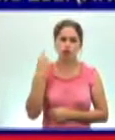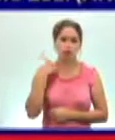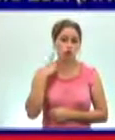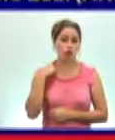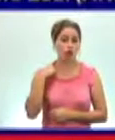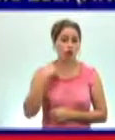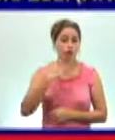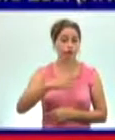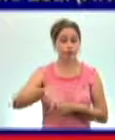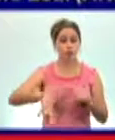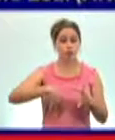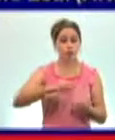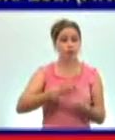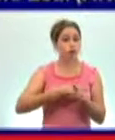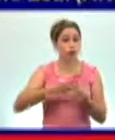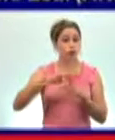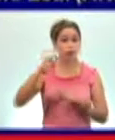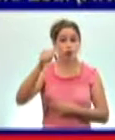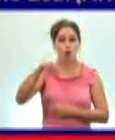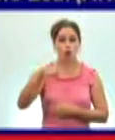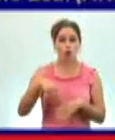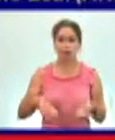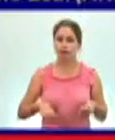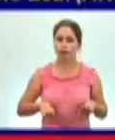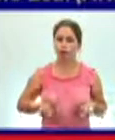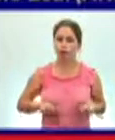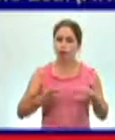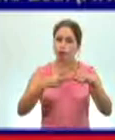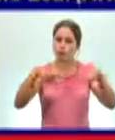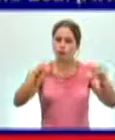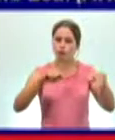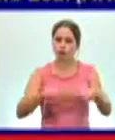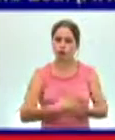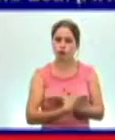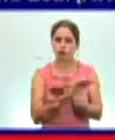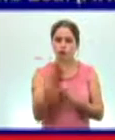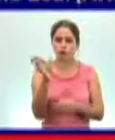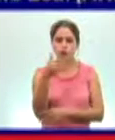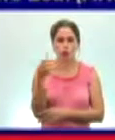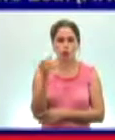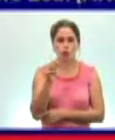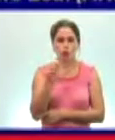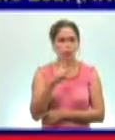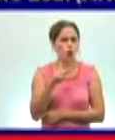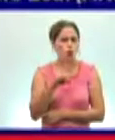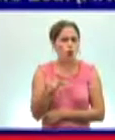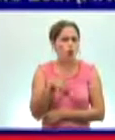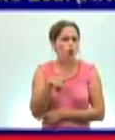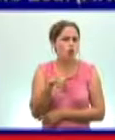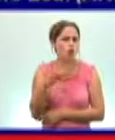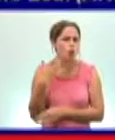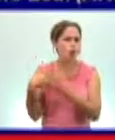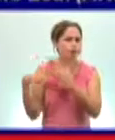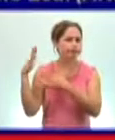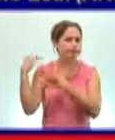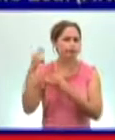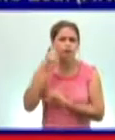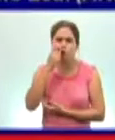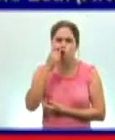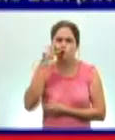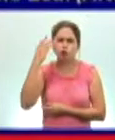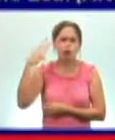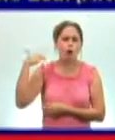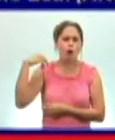histórico. Los que hoy asumimos los símbolos no lo asumimos de la manera en que pudieron haberlos asumido a principios del